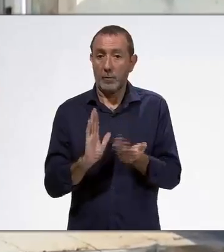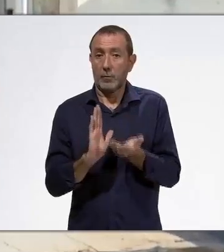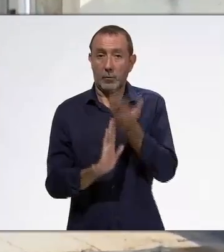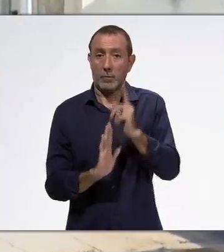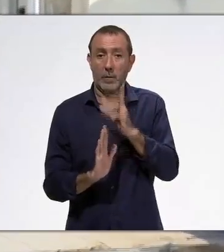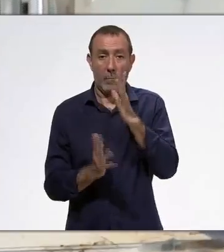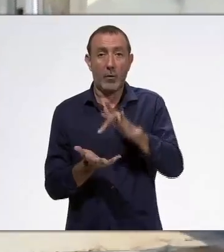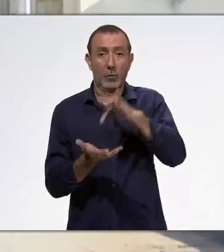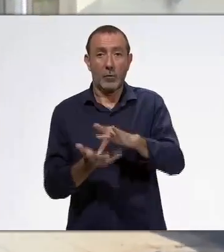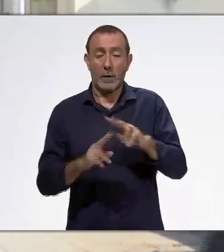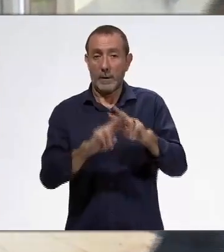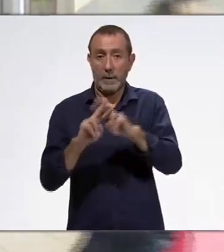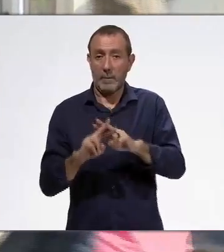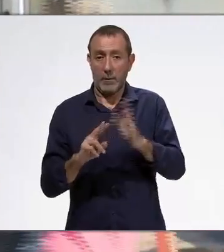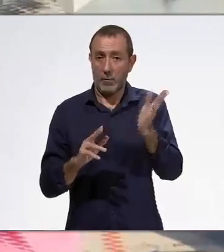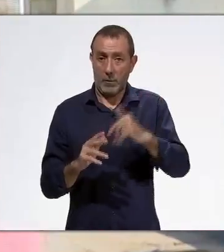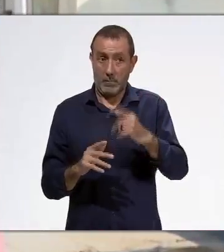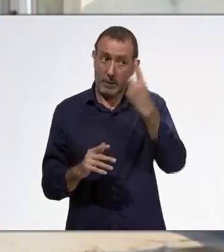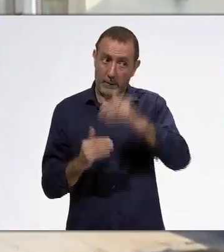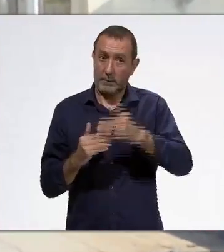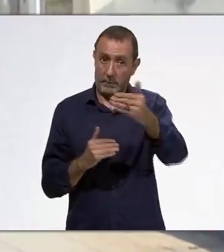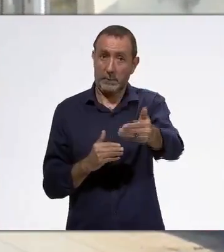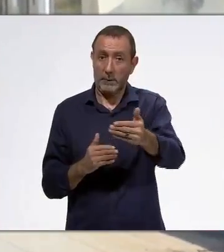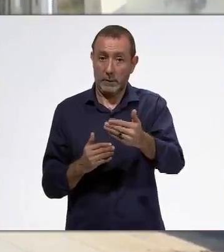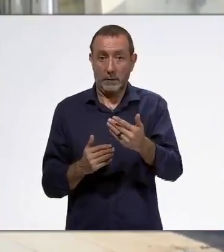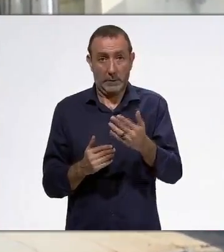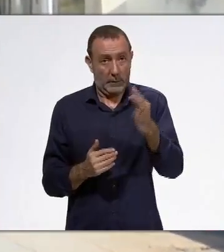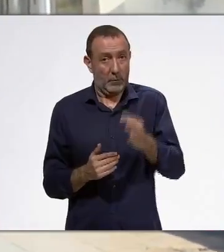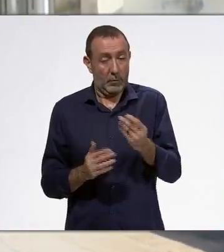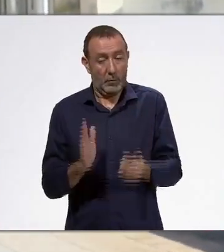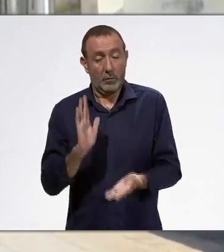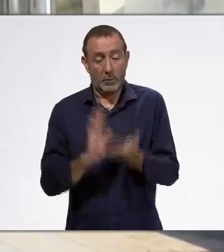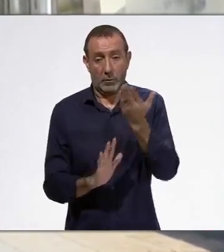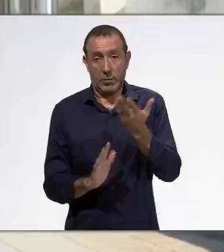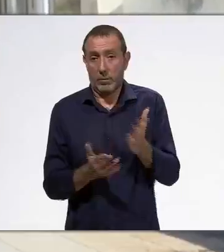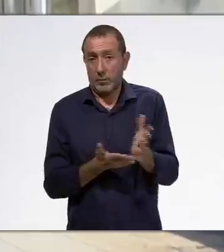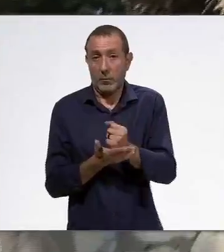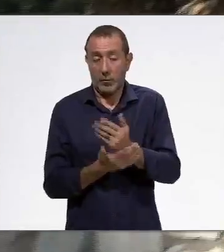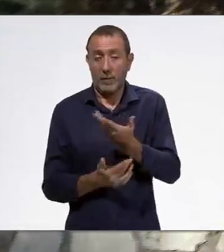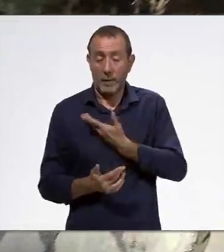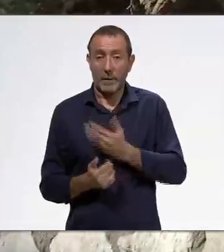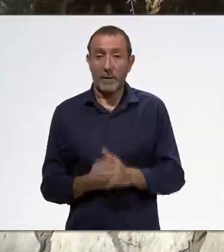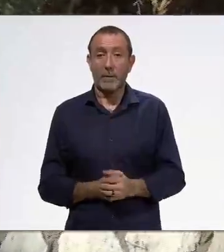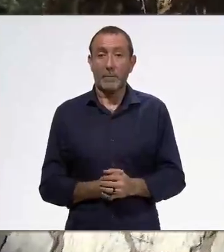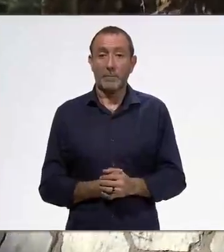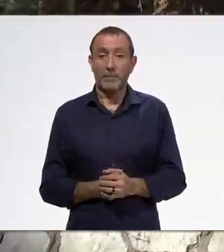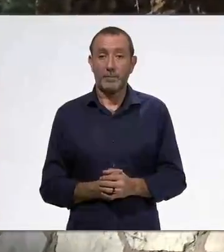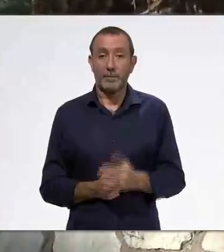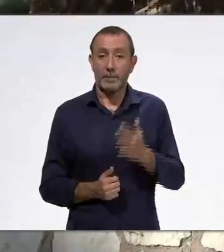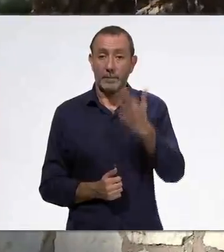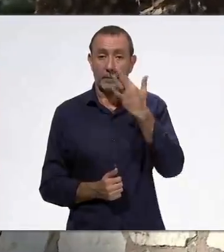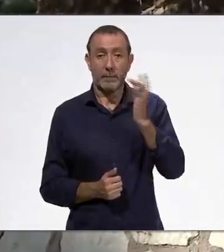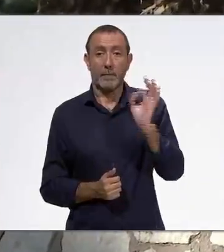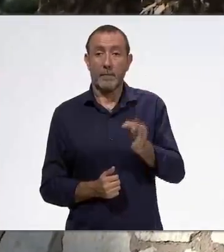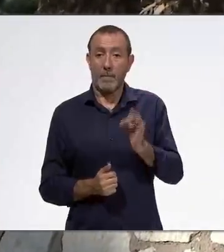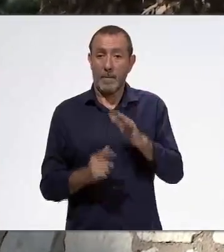mucho porque no me ha tocado todavía la revisión Pero supongo que Claro negativamente en cuanto me la suban como a todo el mundo pues la verdad es que